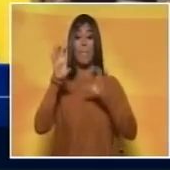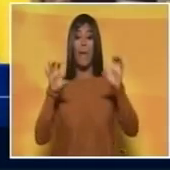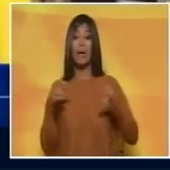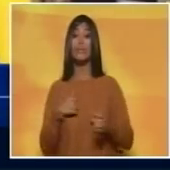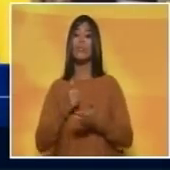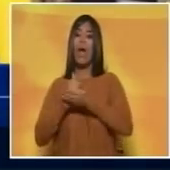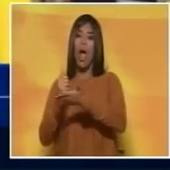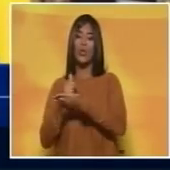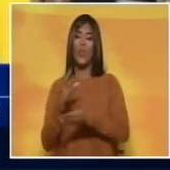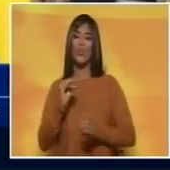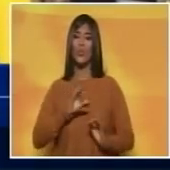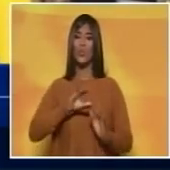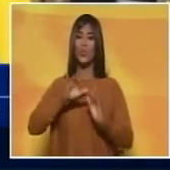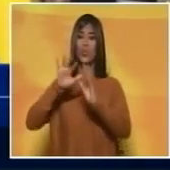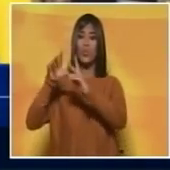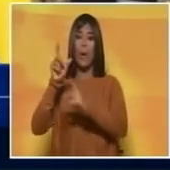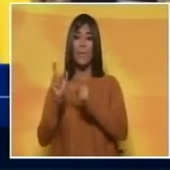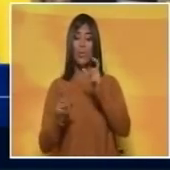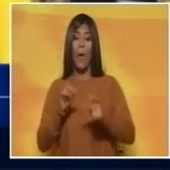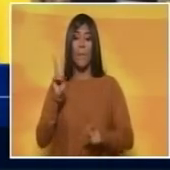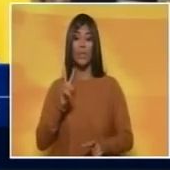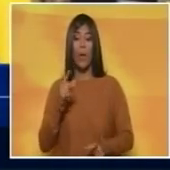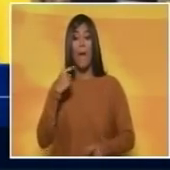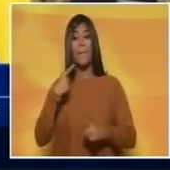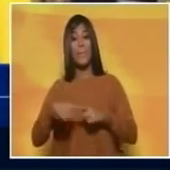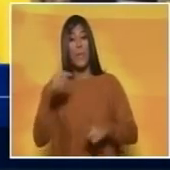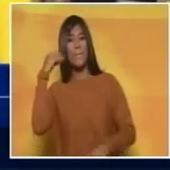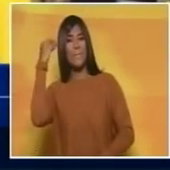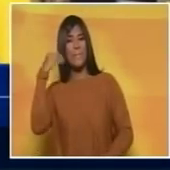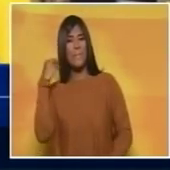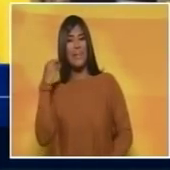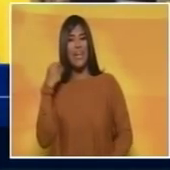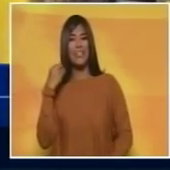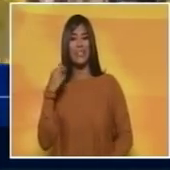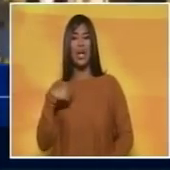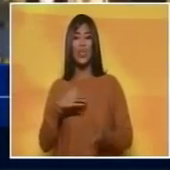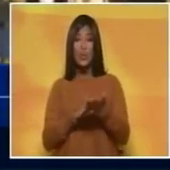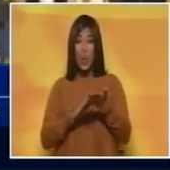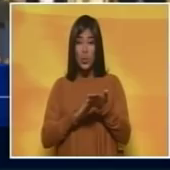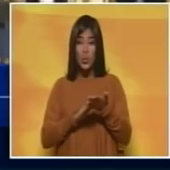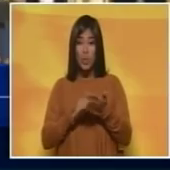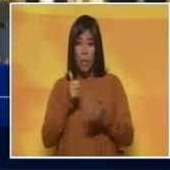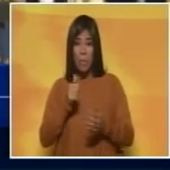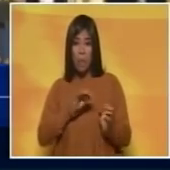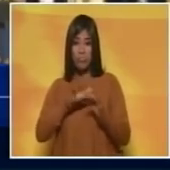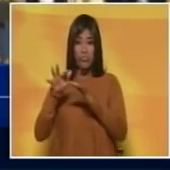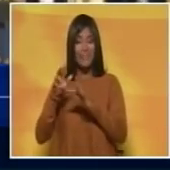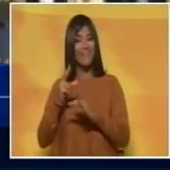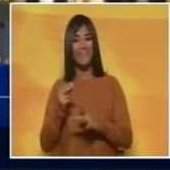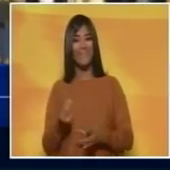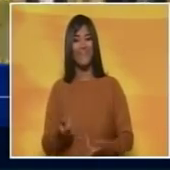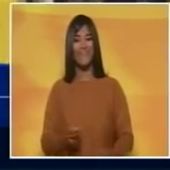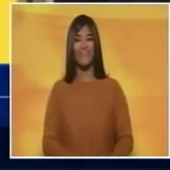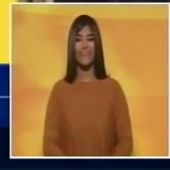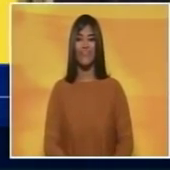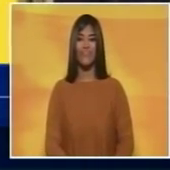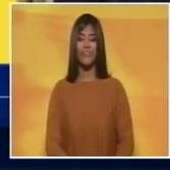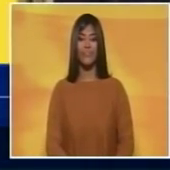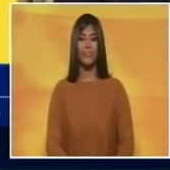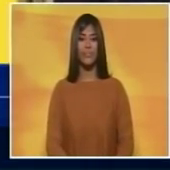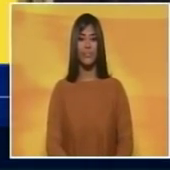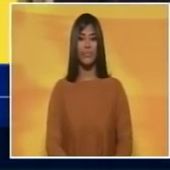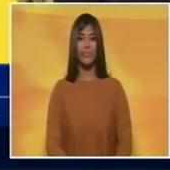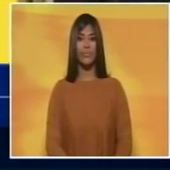reciben como migrantes a los venezolanos, pero considera que esto no será una solución sostenible en el tiempo. Y